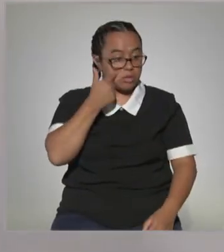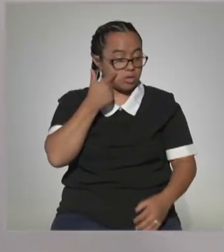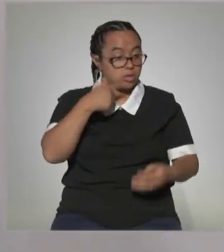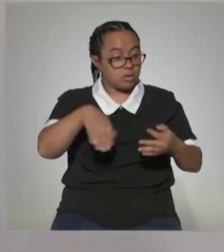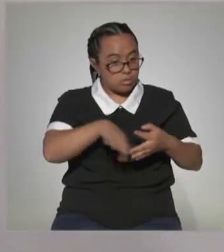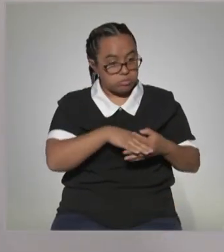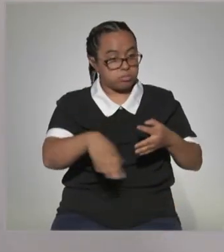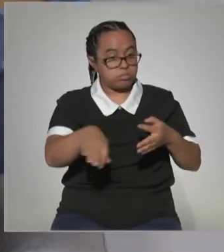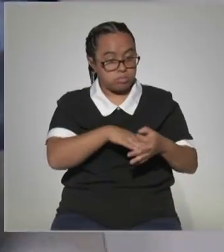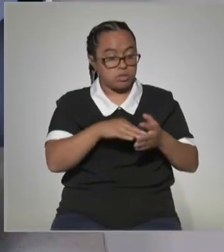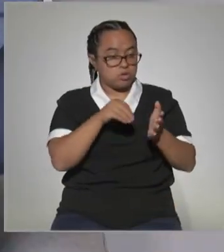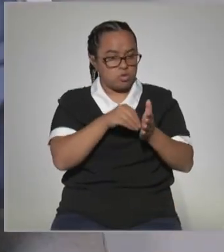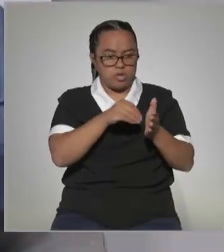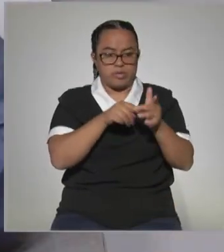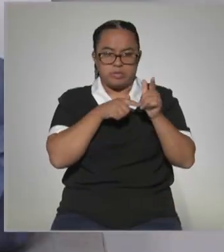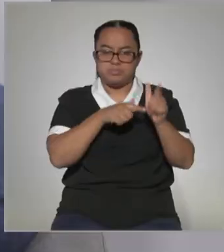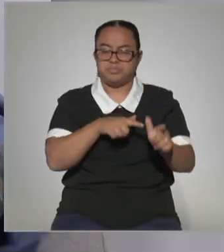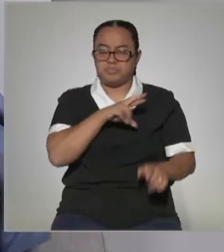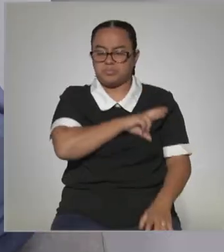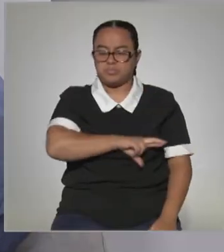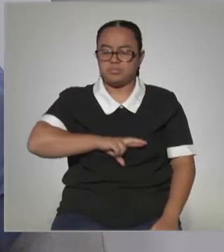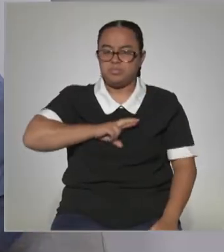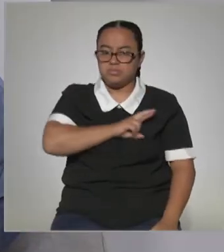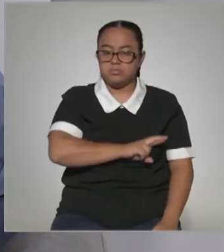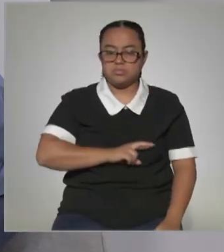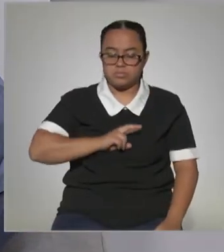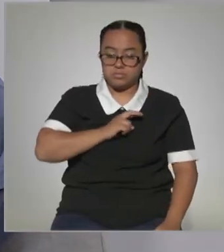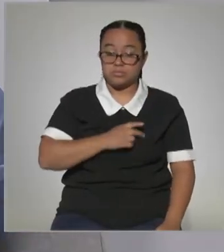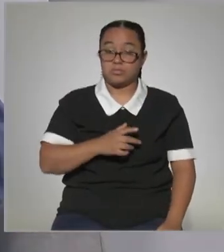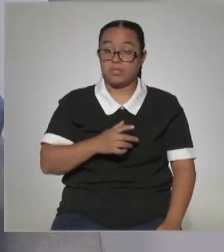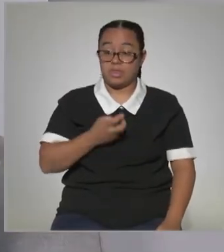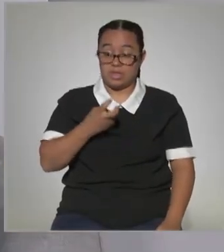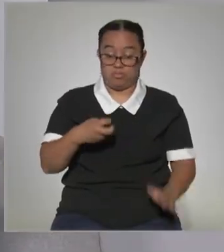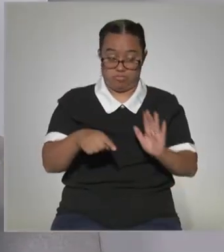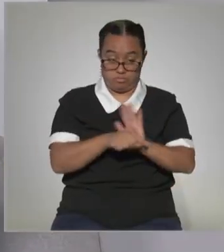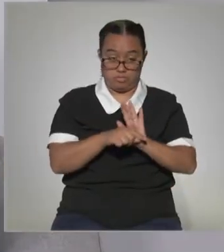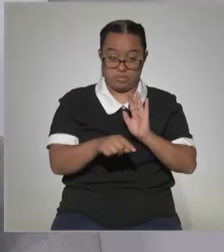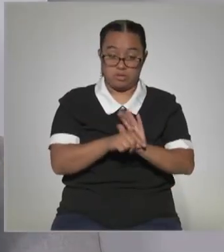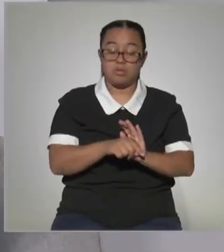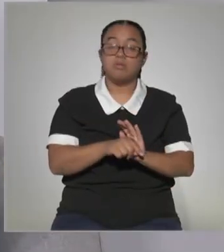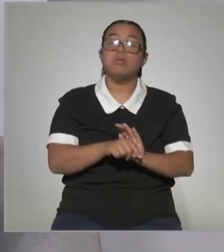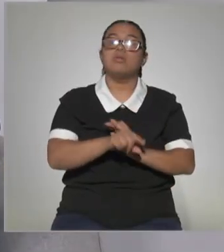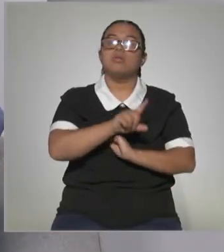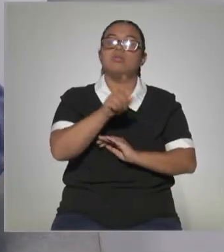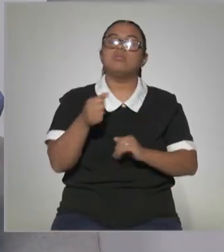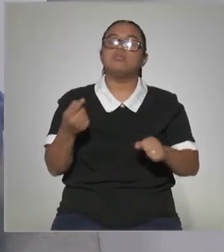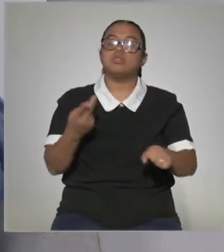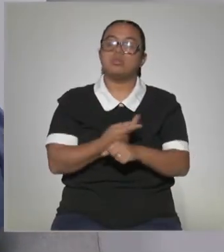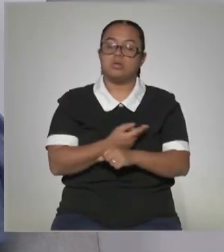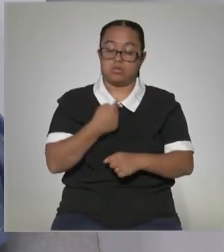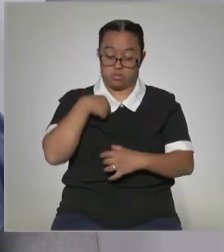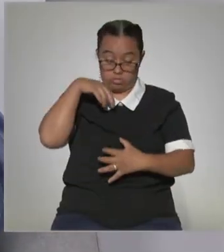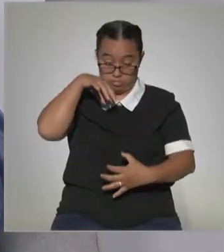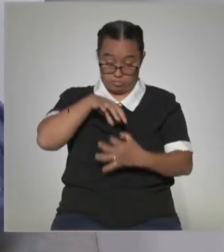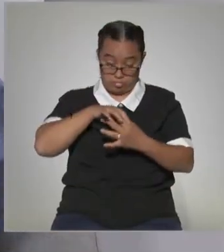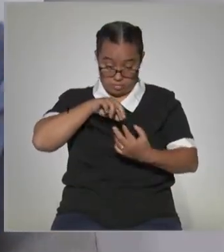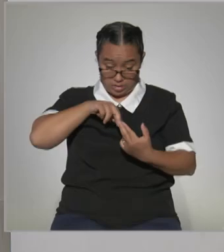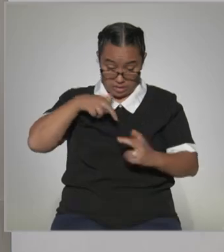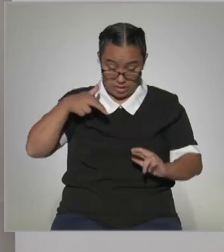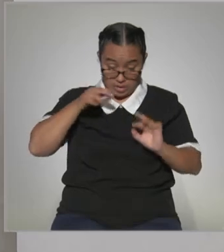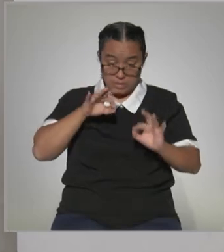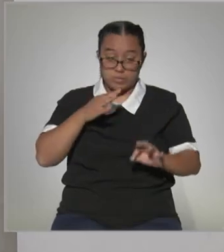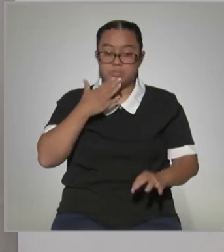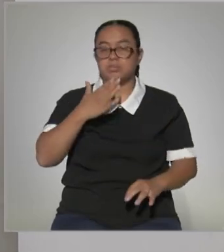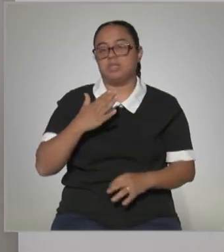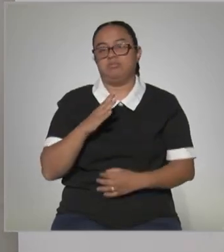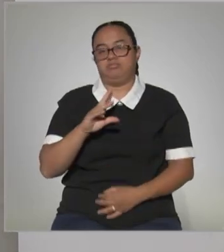el resentimiento, si yo cultivo esos sentimientos negativos, la relación conmigo mismo se va a afectar. Y si yo